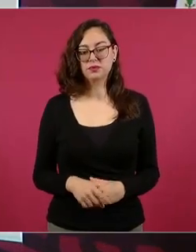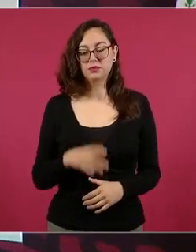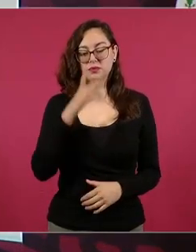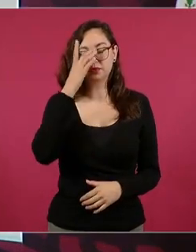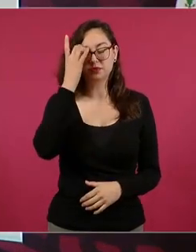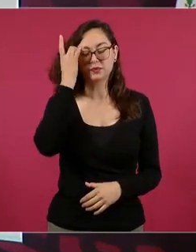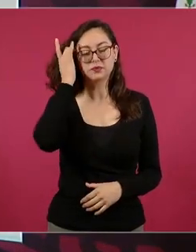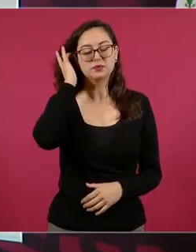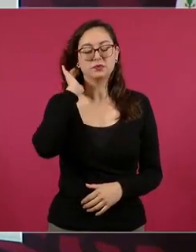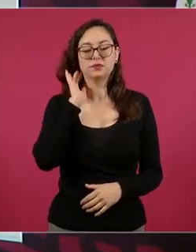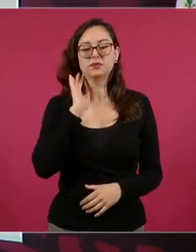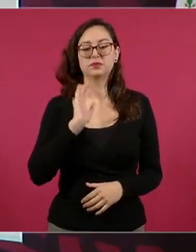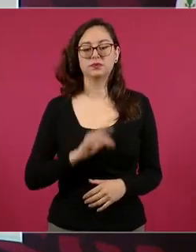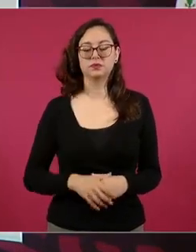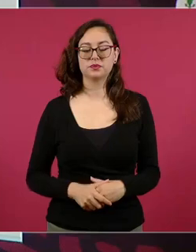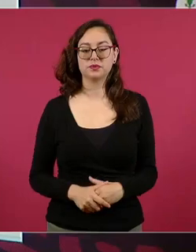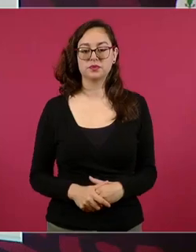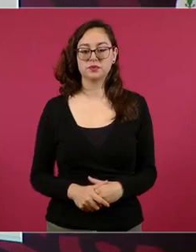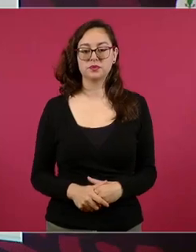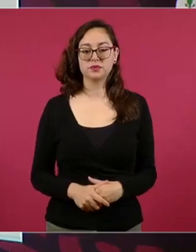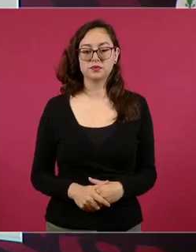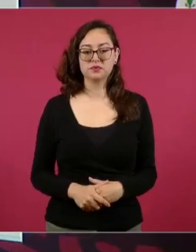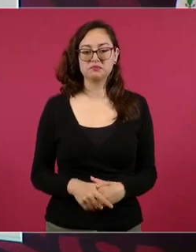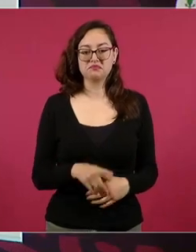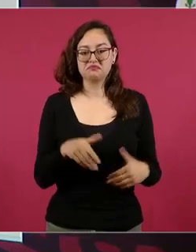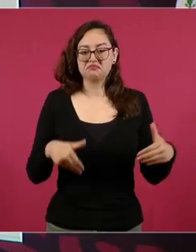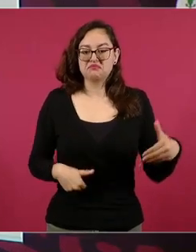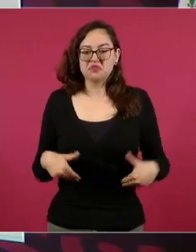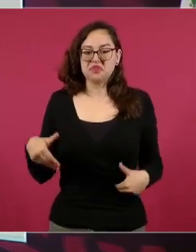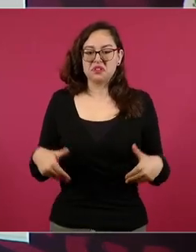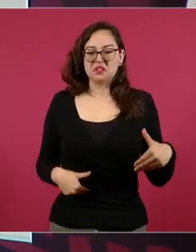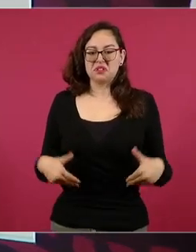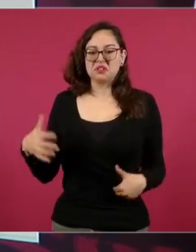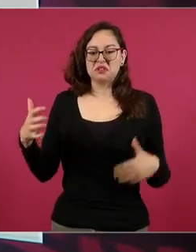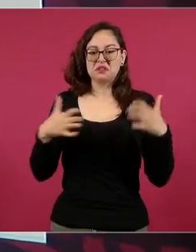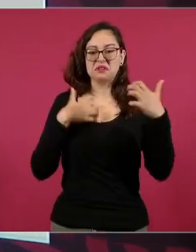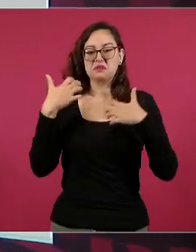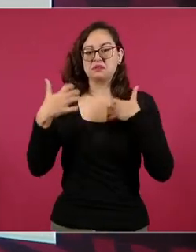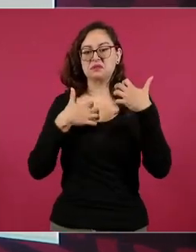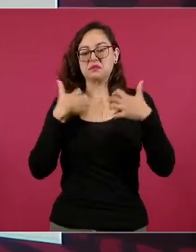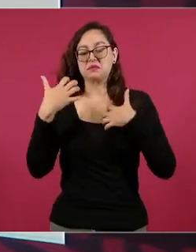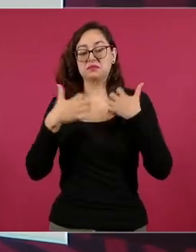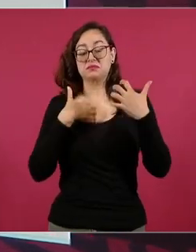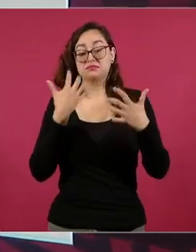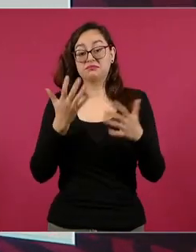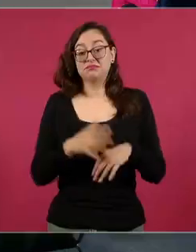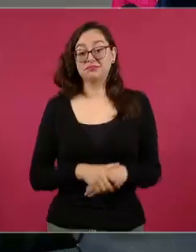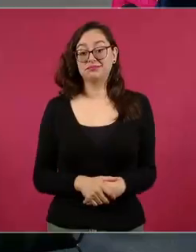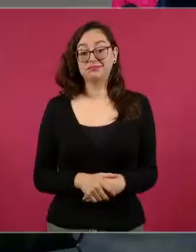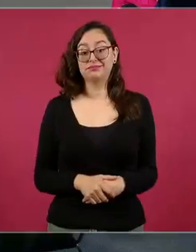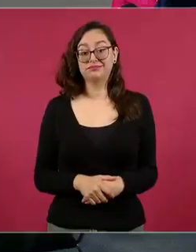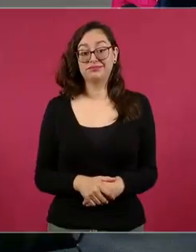Entonces andan así, muy molestos. Esto del peso, por ejemplo,